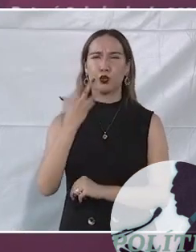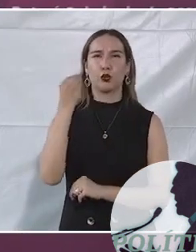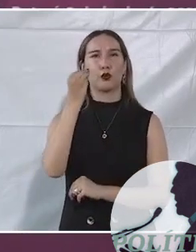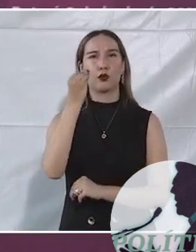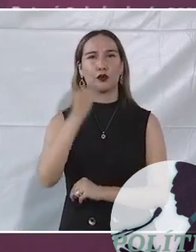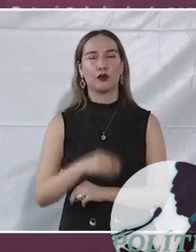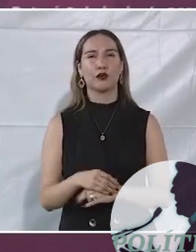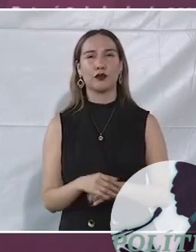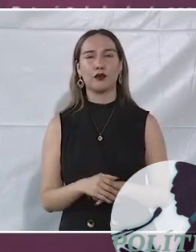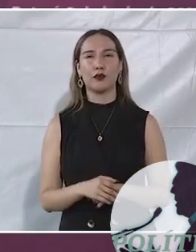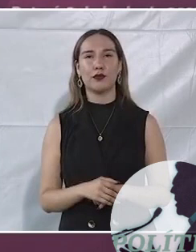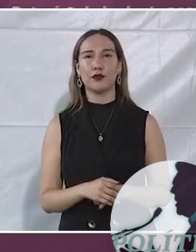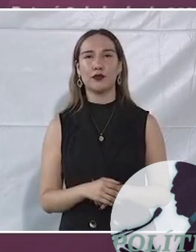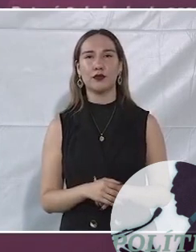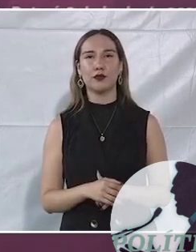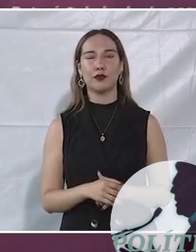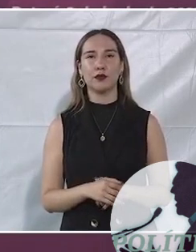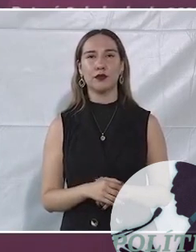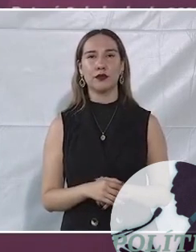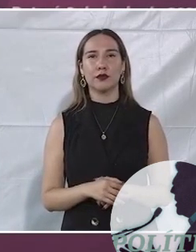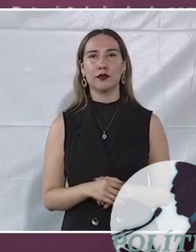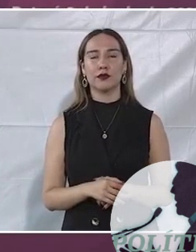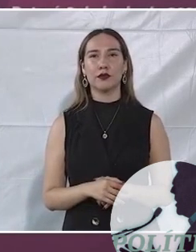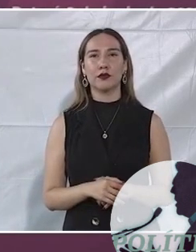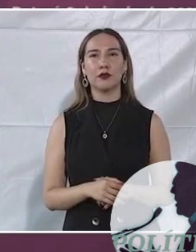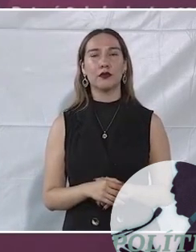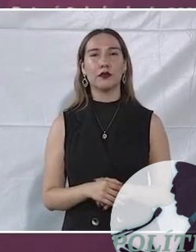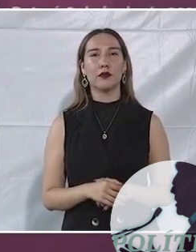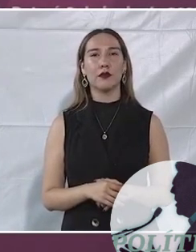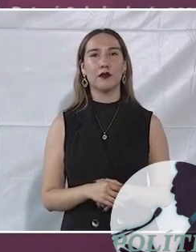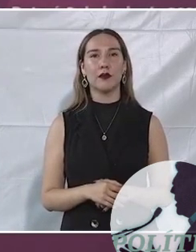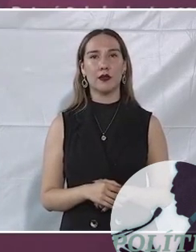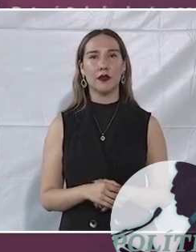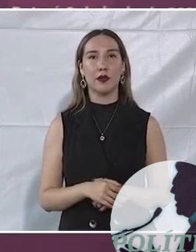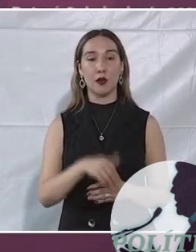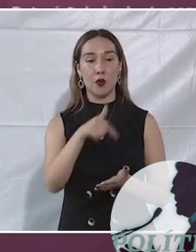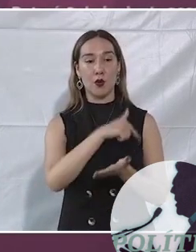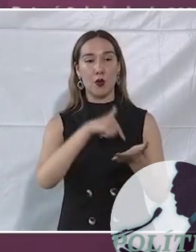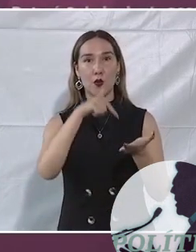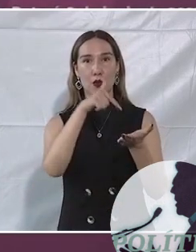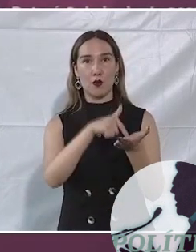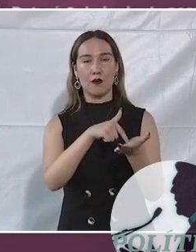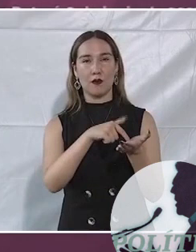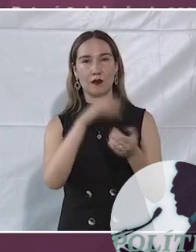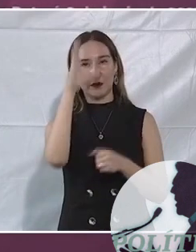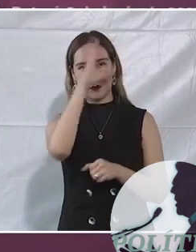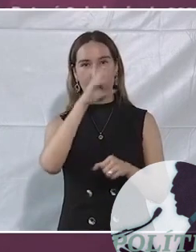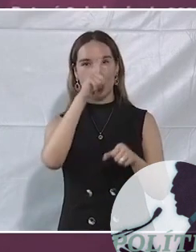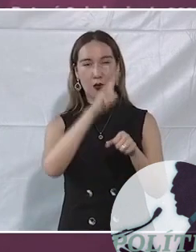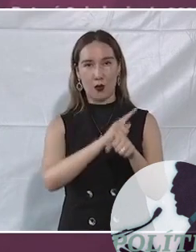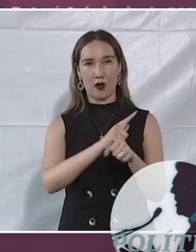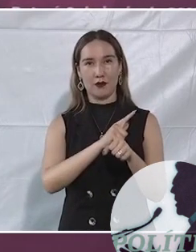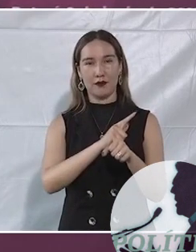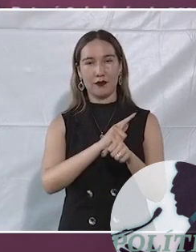obra el visitar ese centro cultural, ese museo, esa